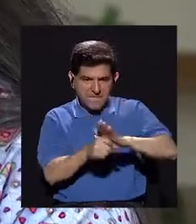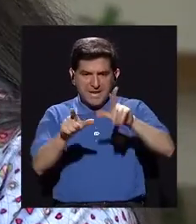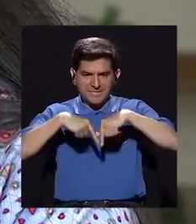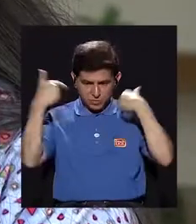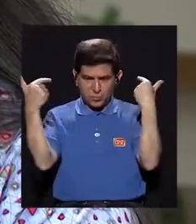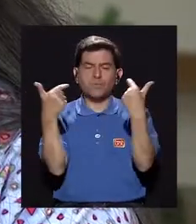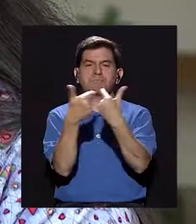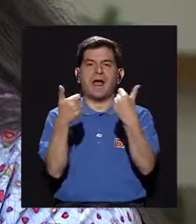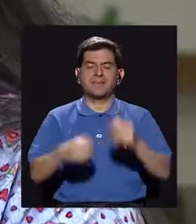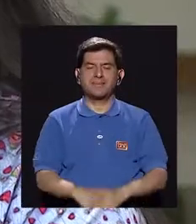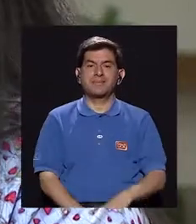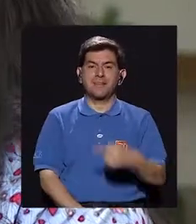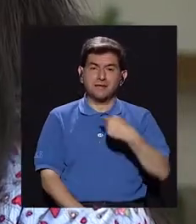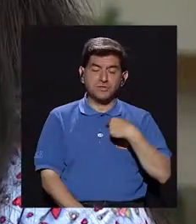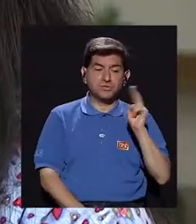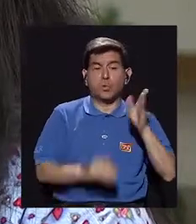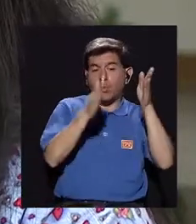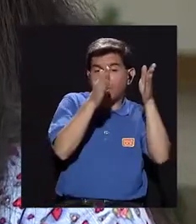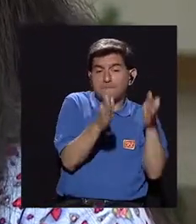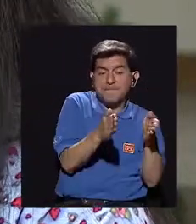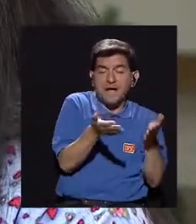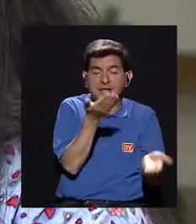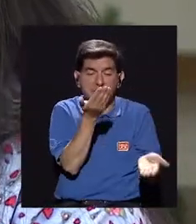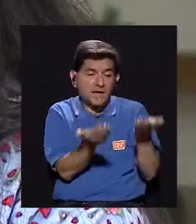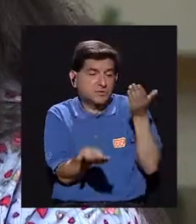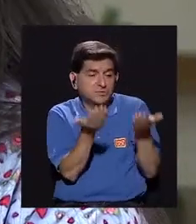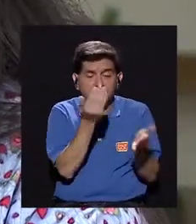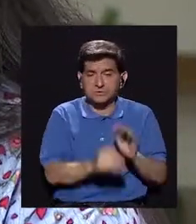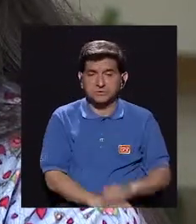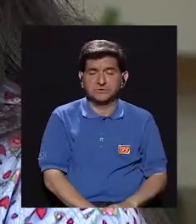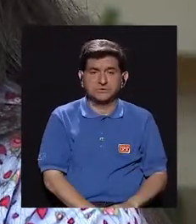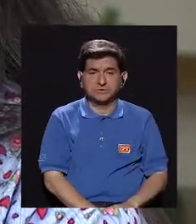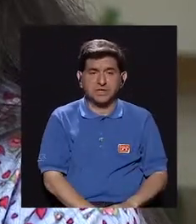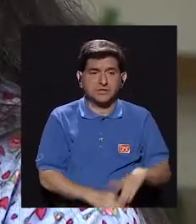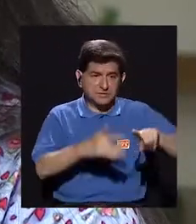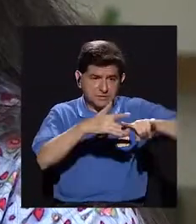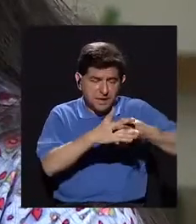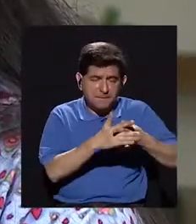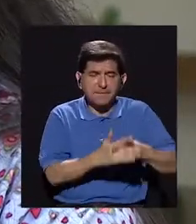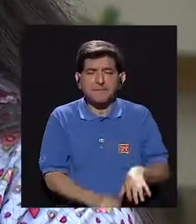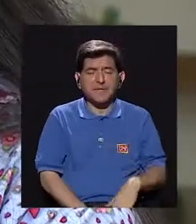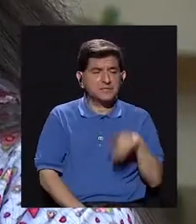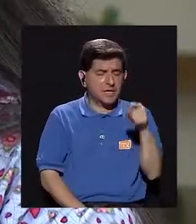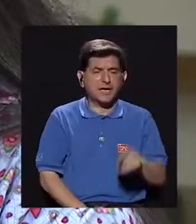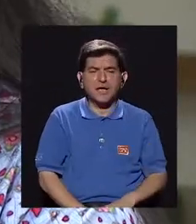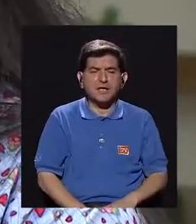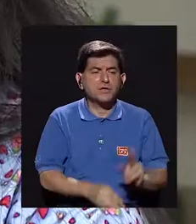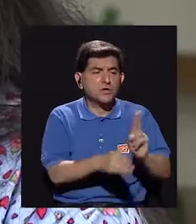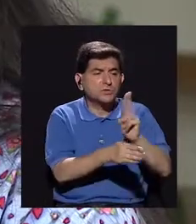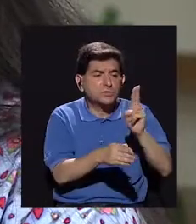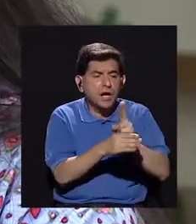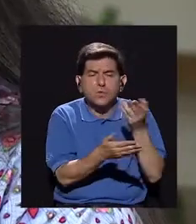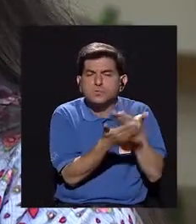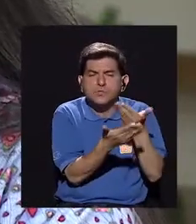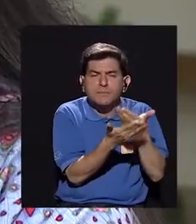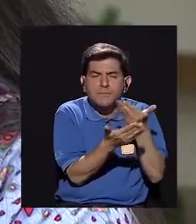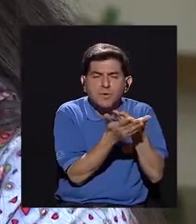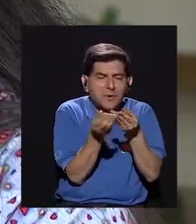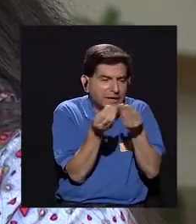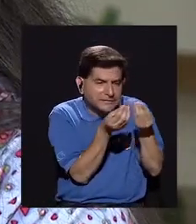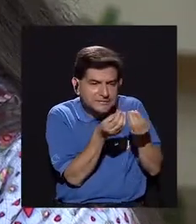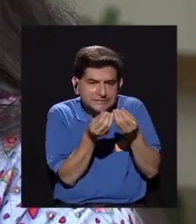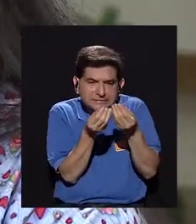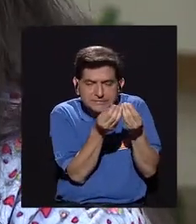de grupo, ¿verdad? Si yo tengo a mis compañeros que de una u otra forma empiezan a experimentar con el consumo o